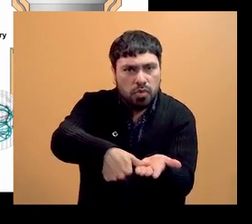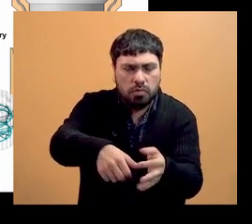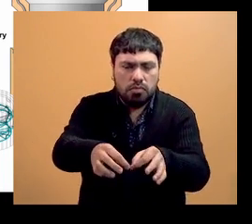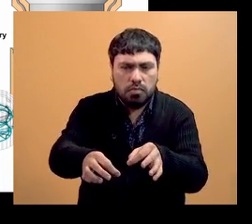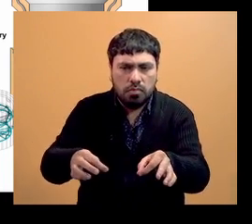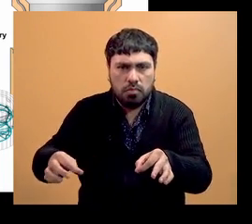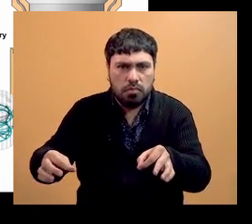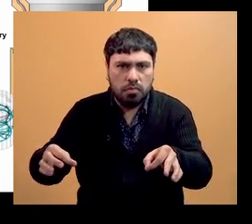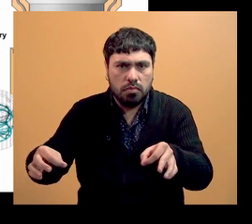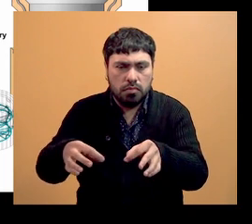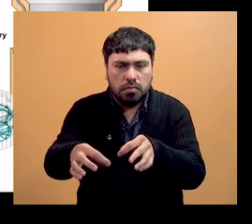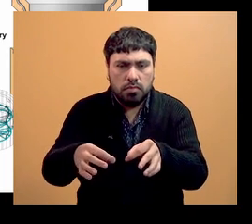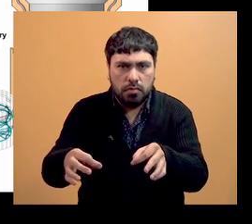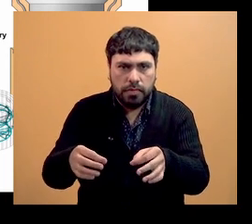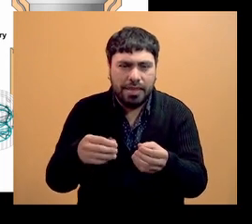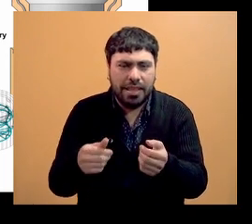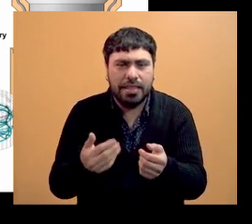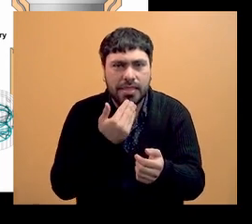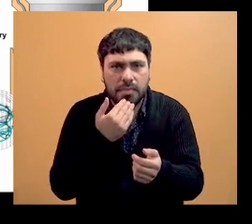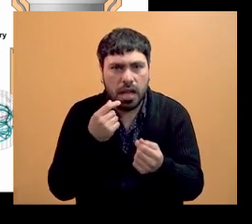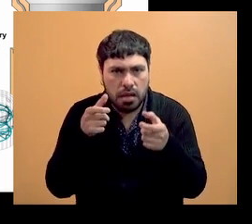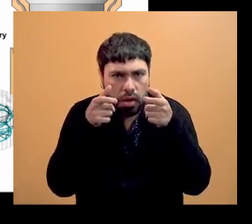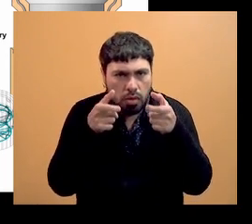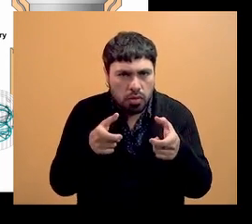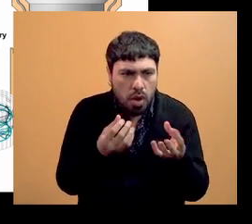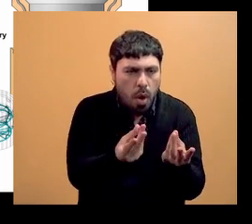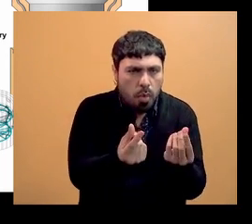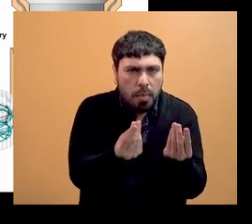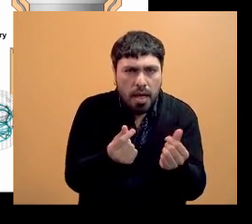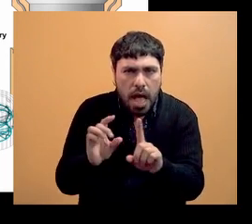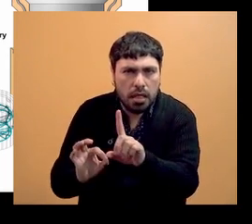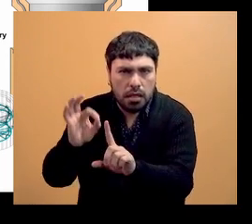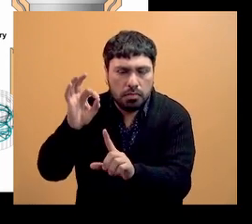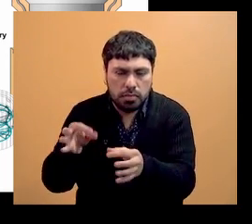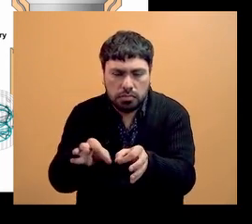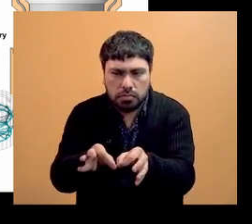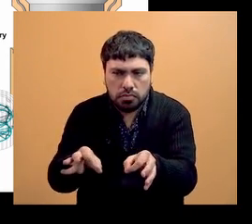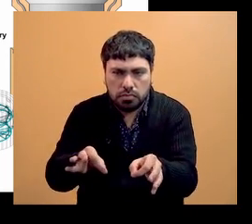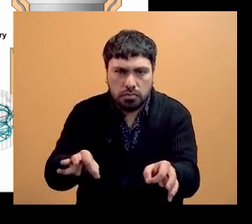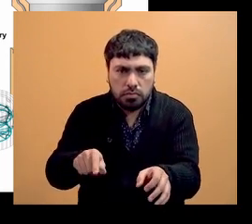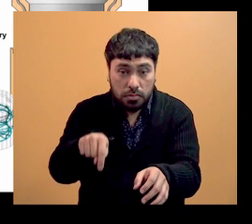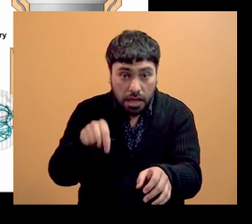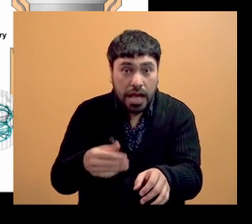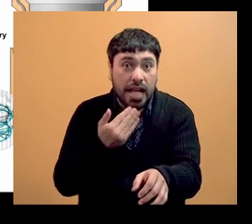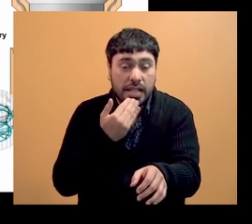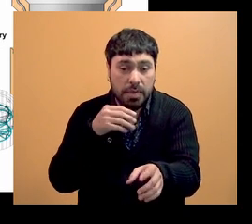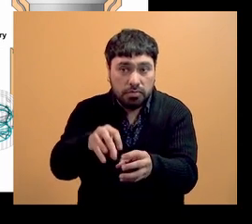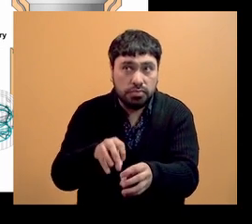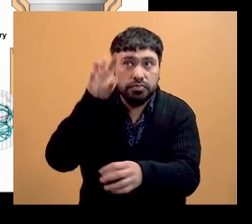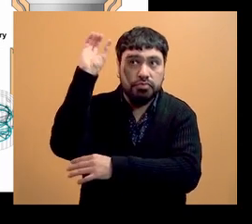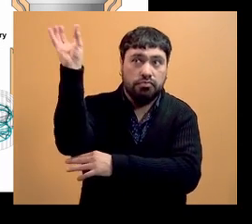también para sensores de temperatura, humedad, como le decía, que fue mi caso, y algunos otros. También sirven para generar antenas y también